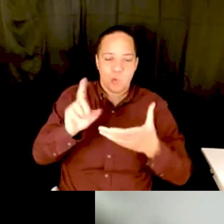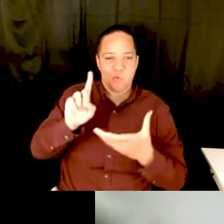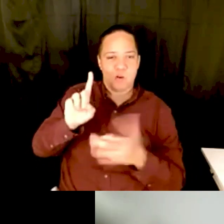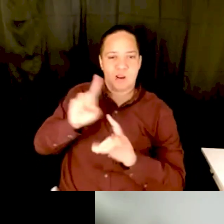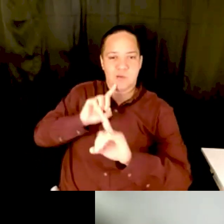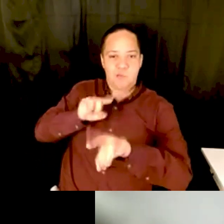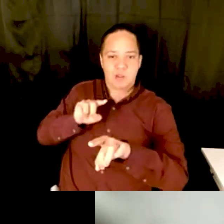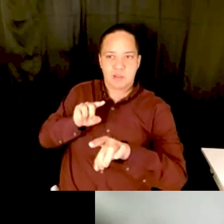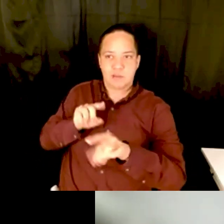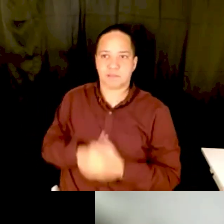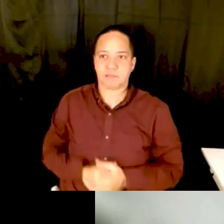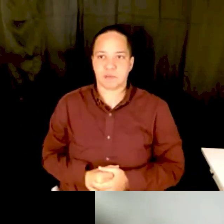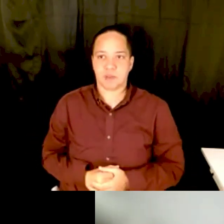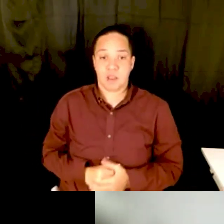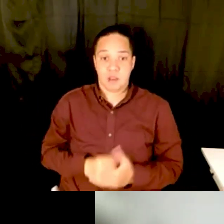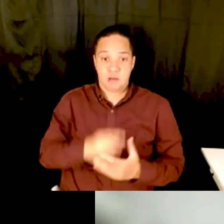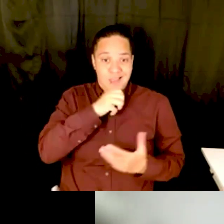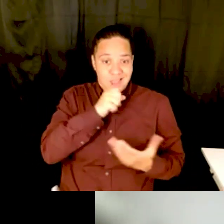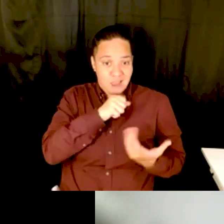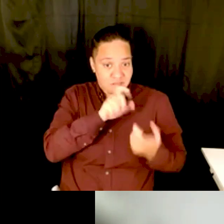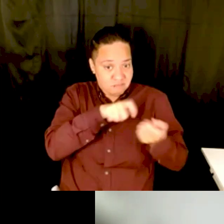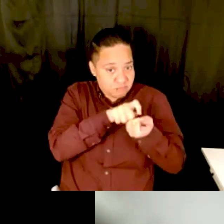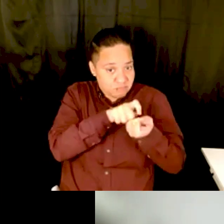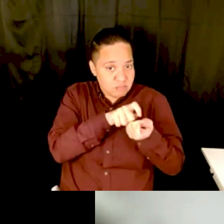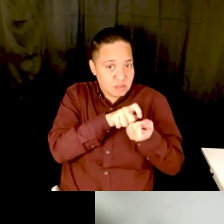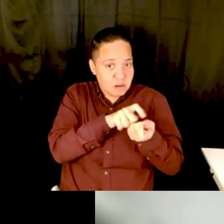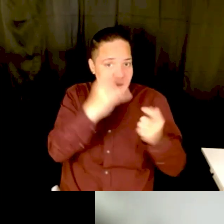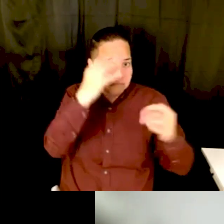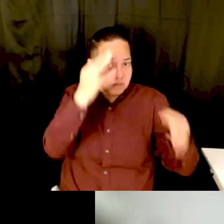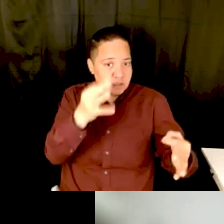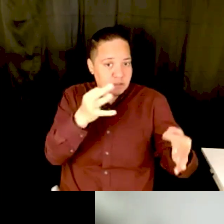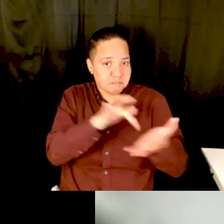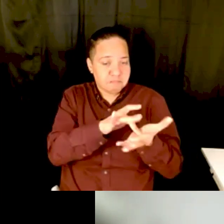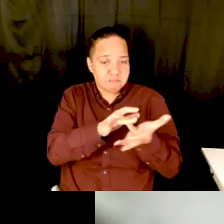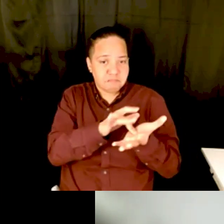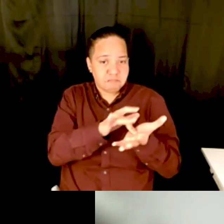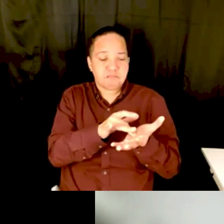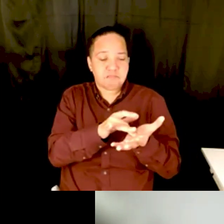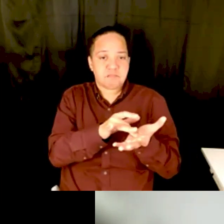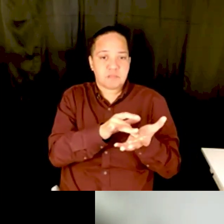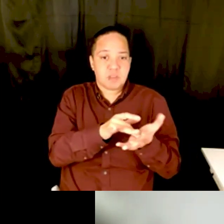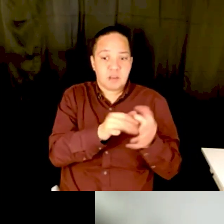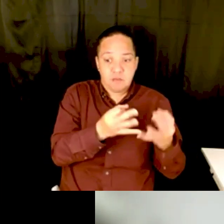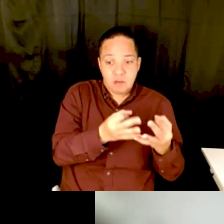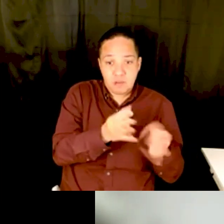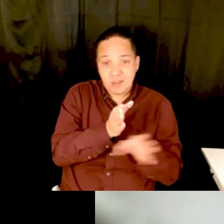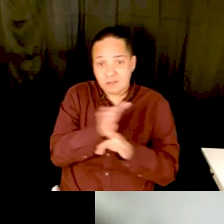una edad clave para tomar esta decisión de la medicación en conjunto entre la familia y los